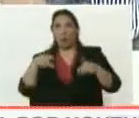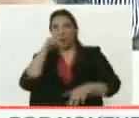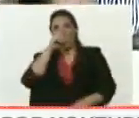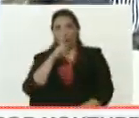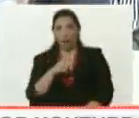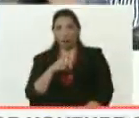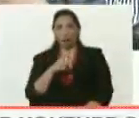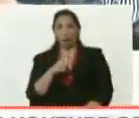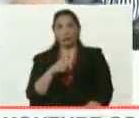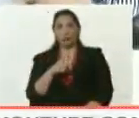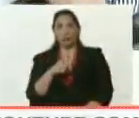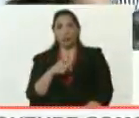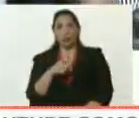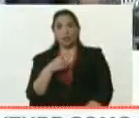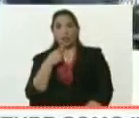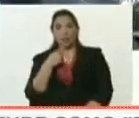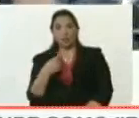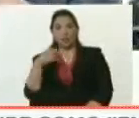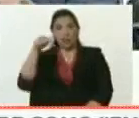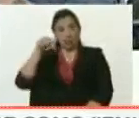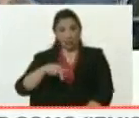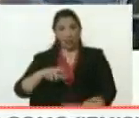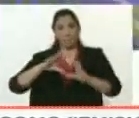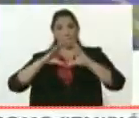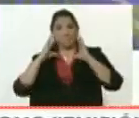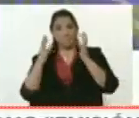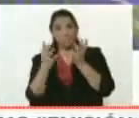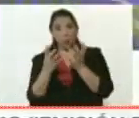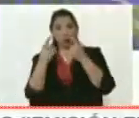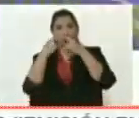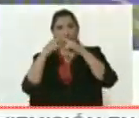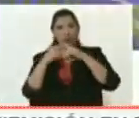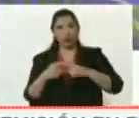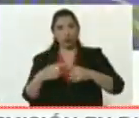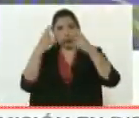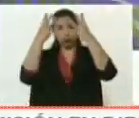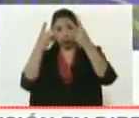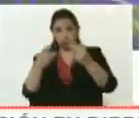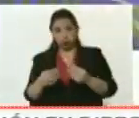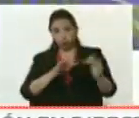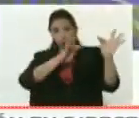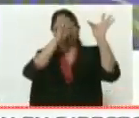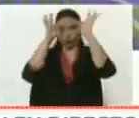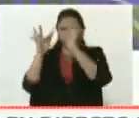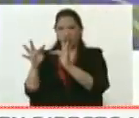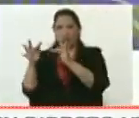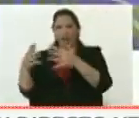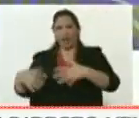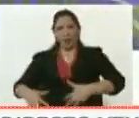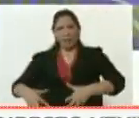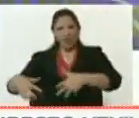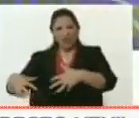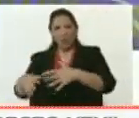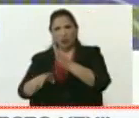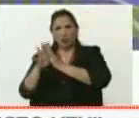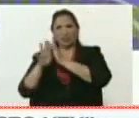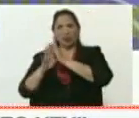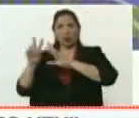Y les decía que entonces hoy en el mundo las cifras, el legado que ha dejado el capitalismo y su desarrollo